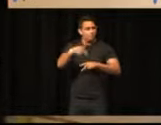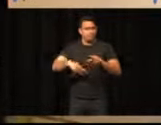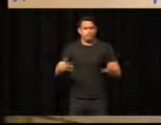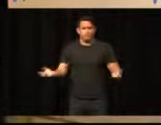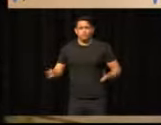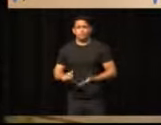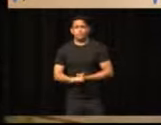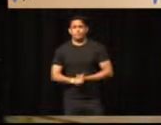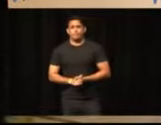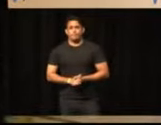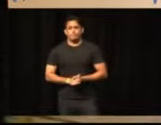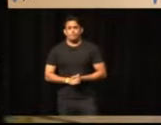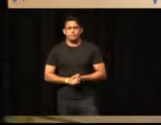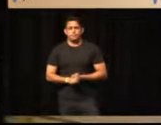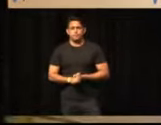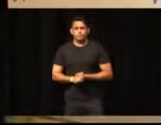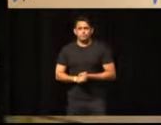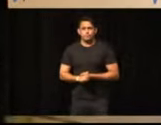civiles.